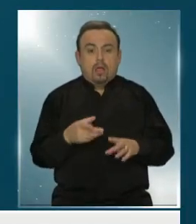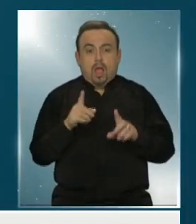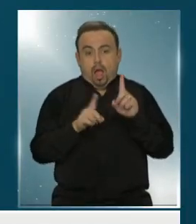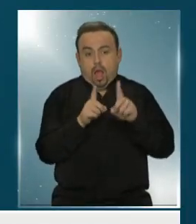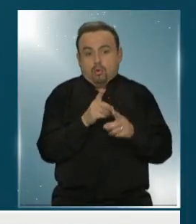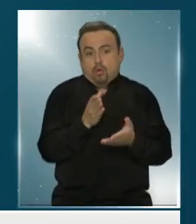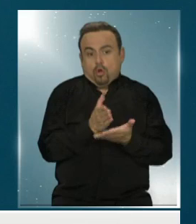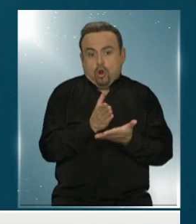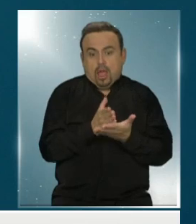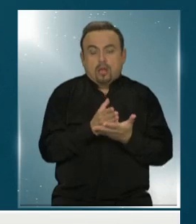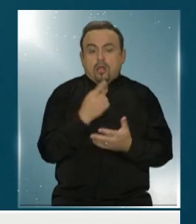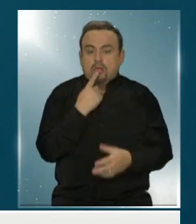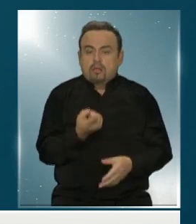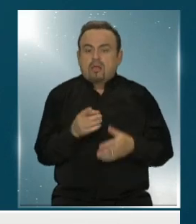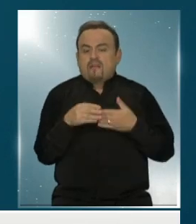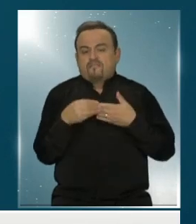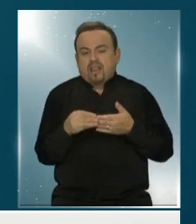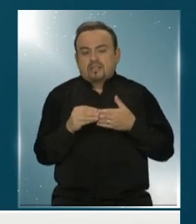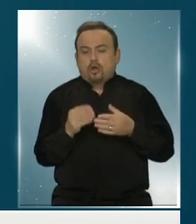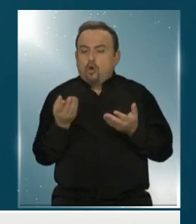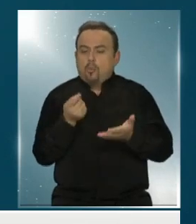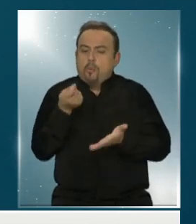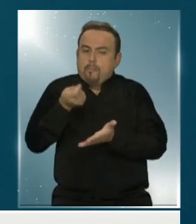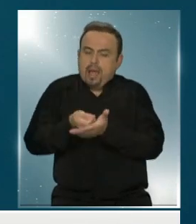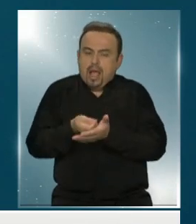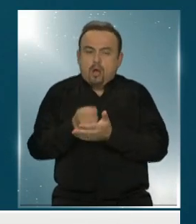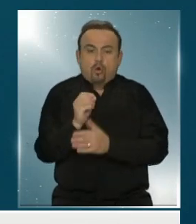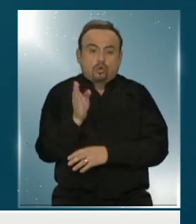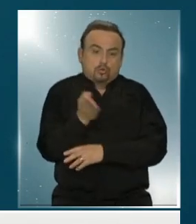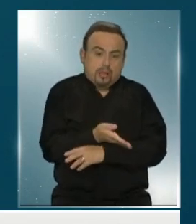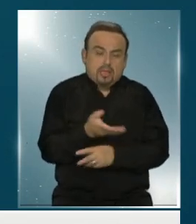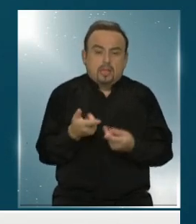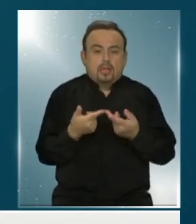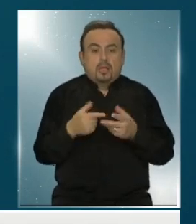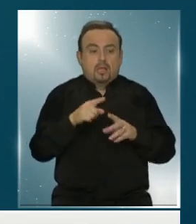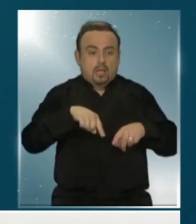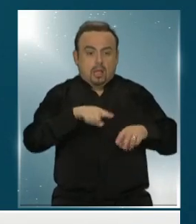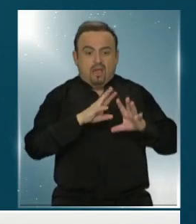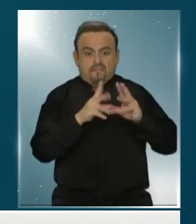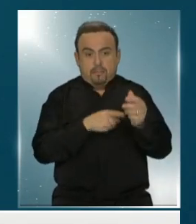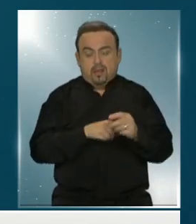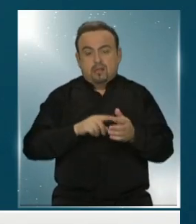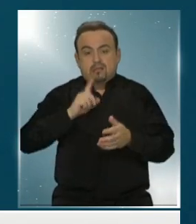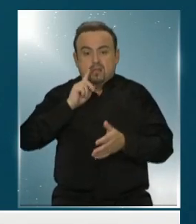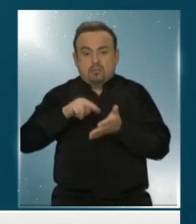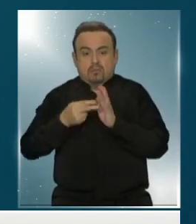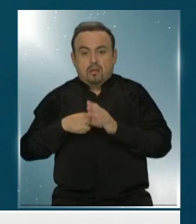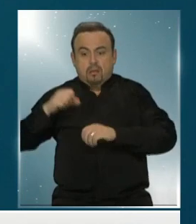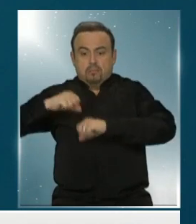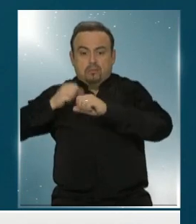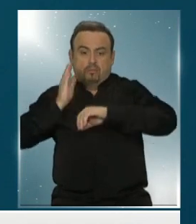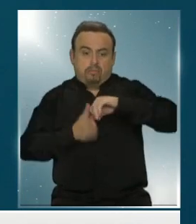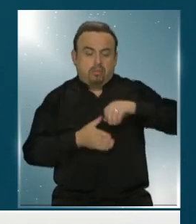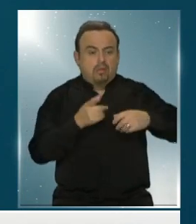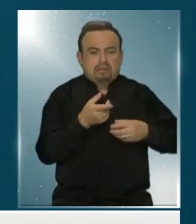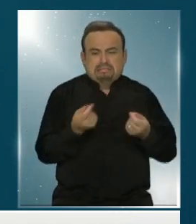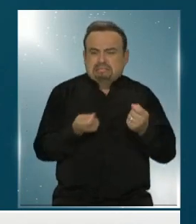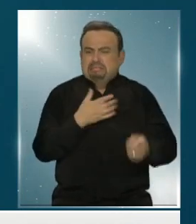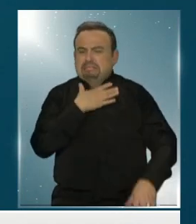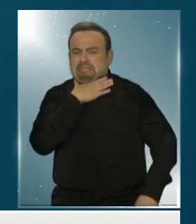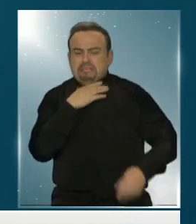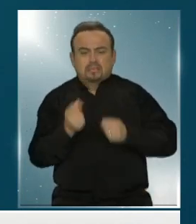establecer mecanismos de flexibilidad del pago sobre todo de aquellas familias que están con problemas de ingresos y que por lo mismo han buscado algún